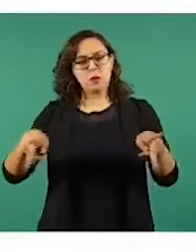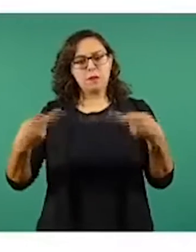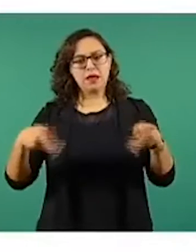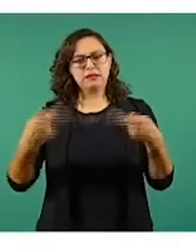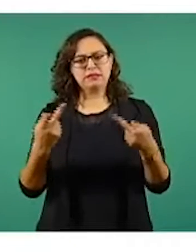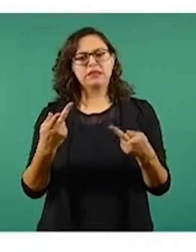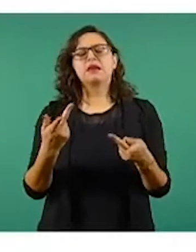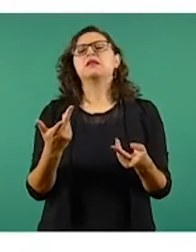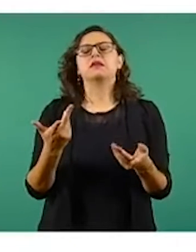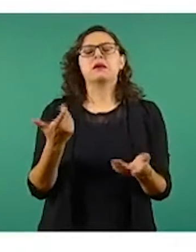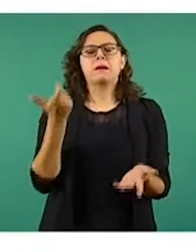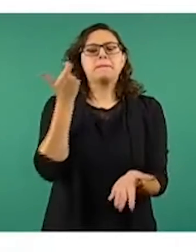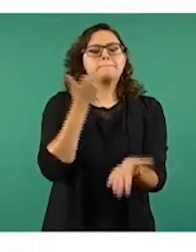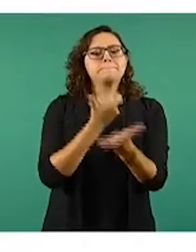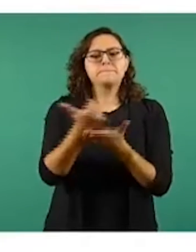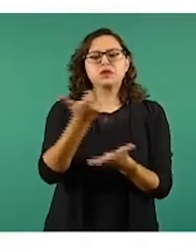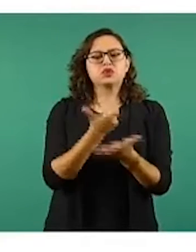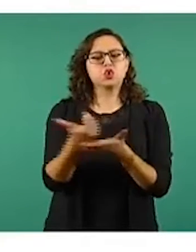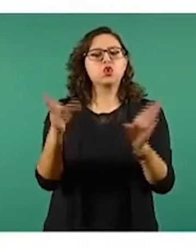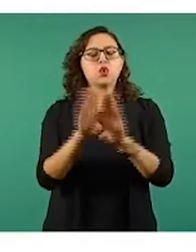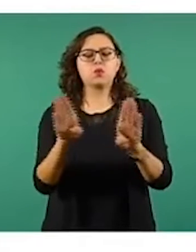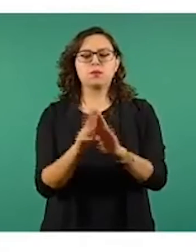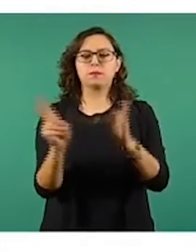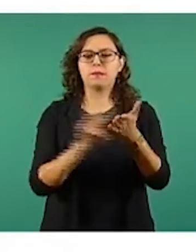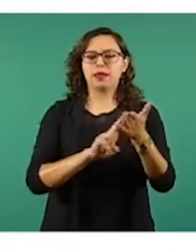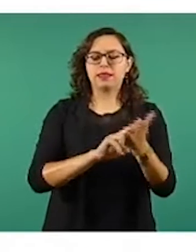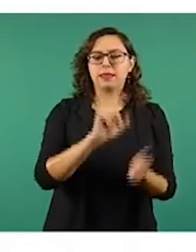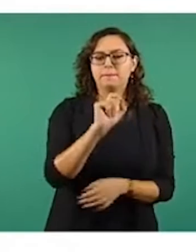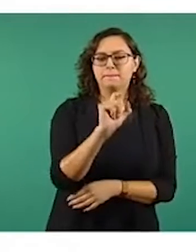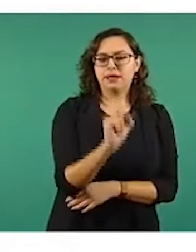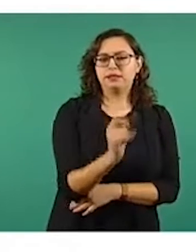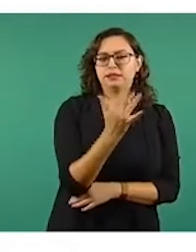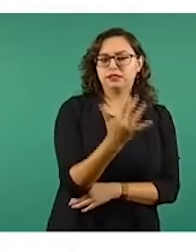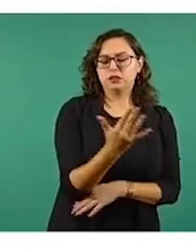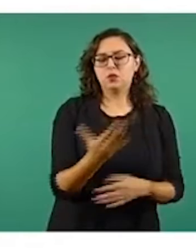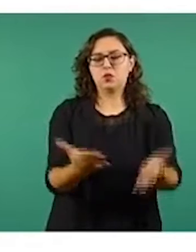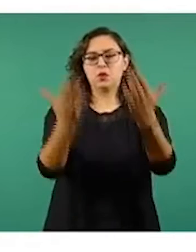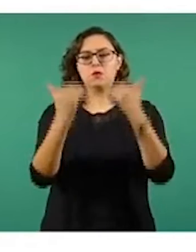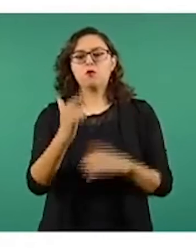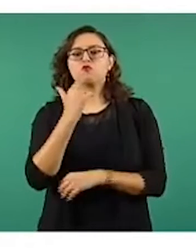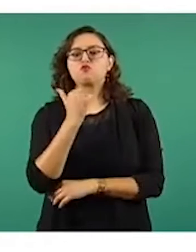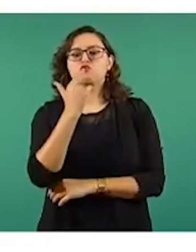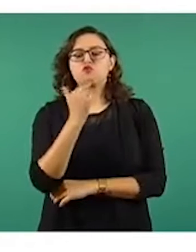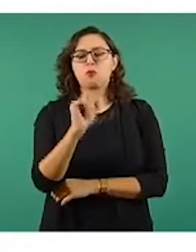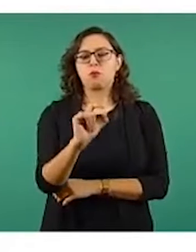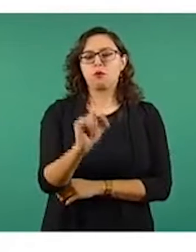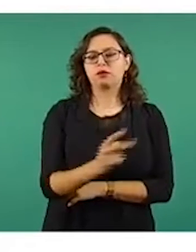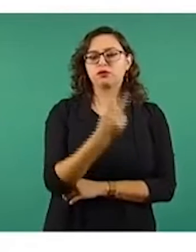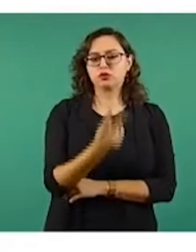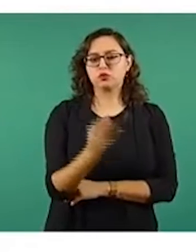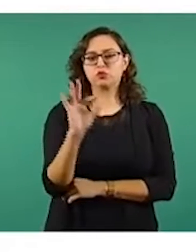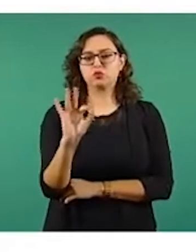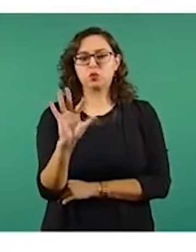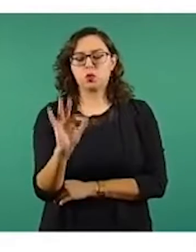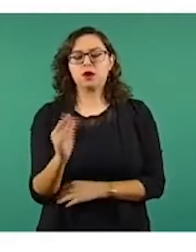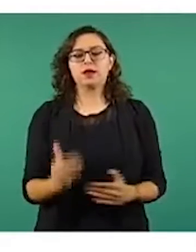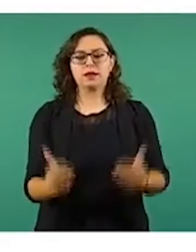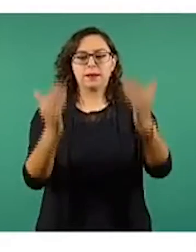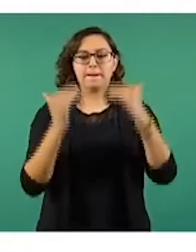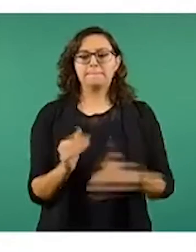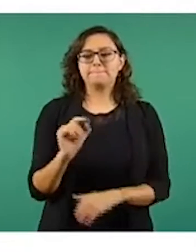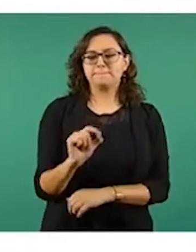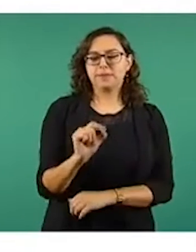en esta semana que cerró por litro, 22.40 por litro de la premium, son promedios nacionales,